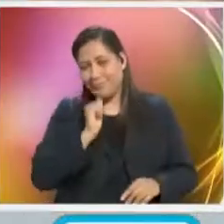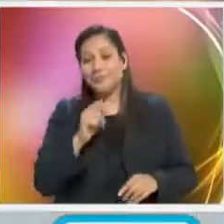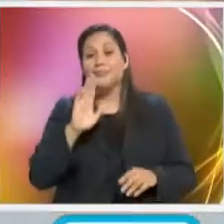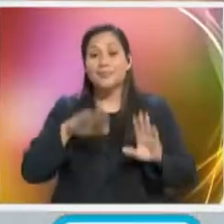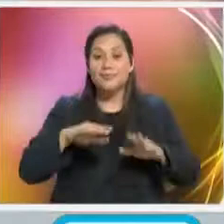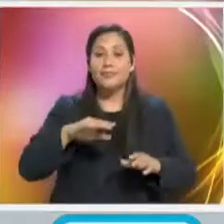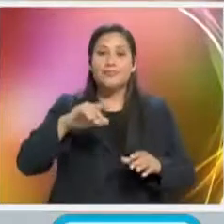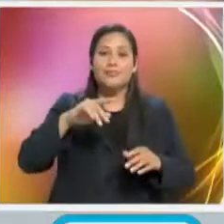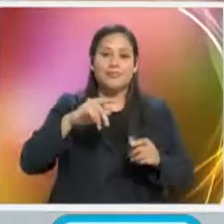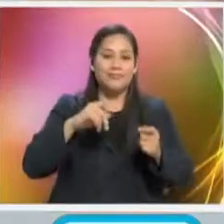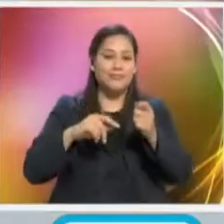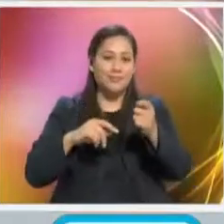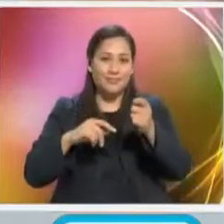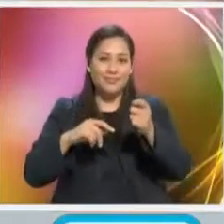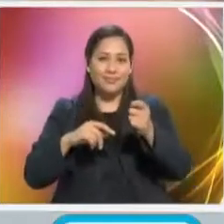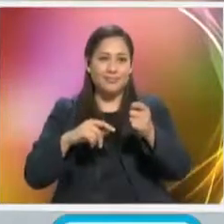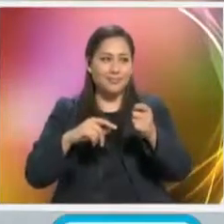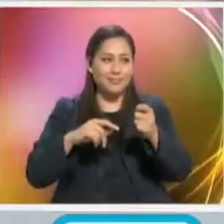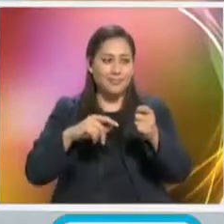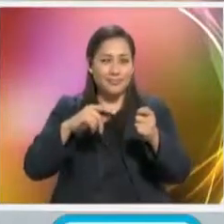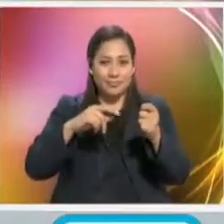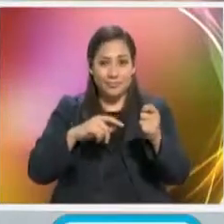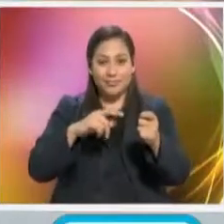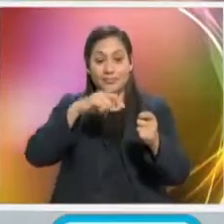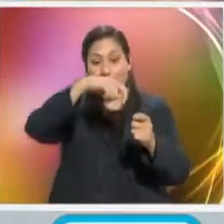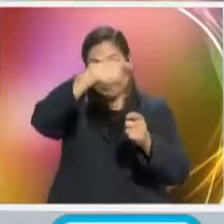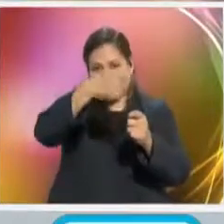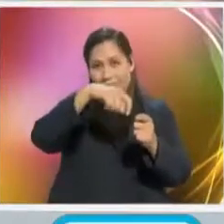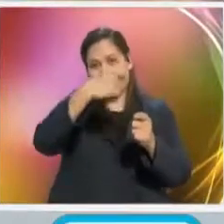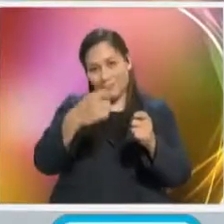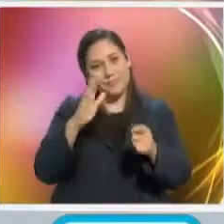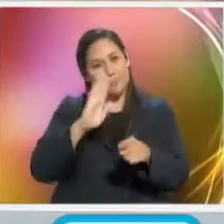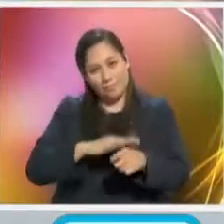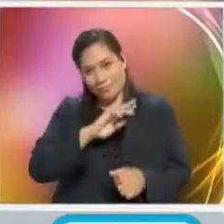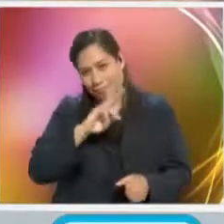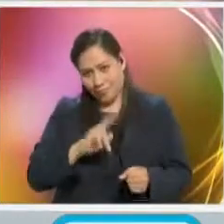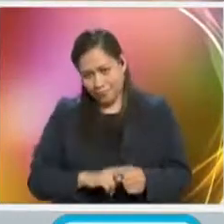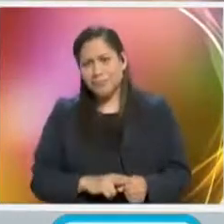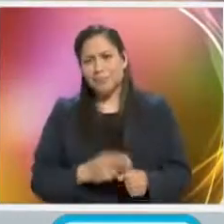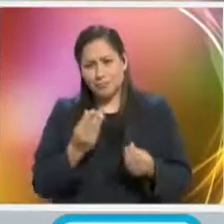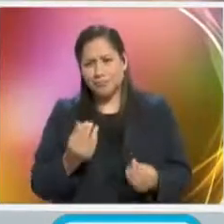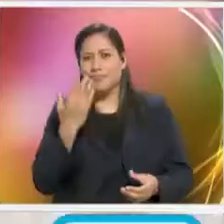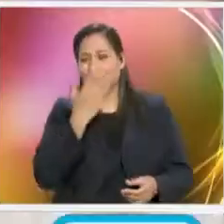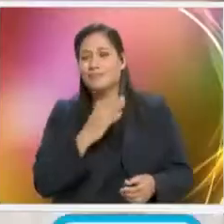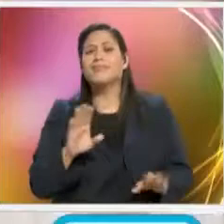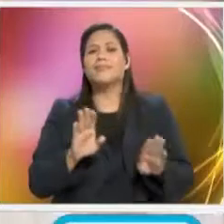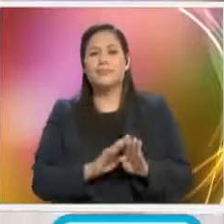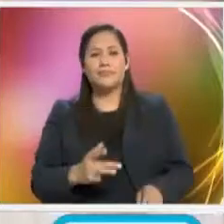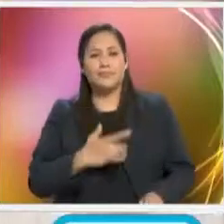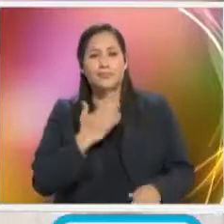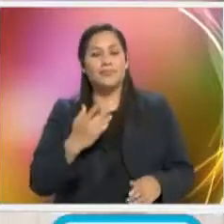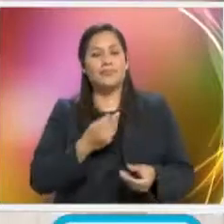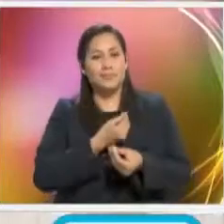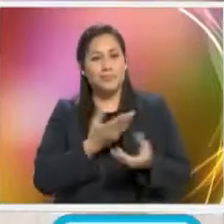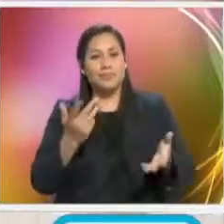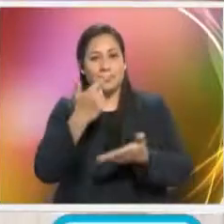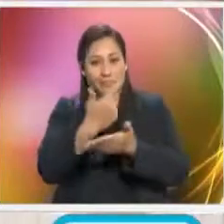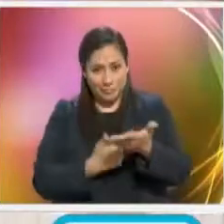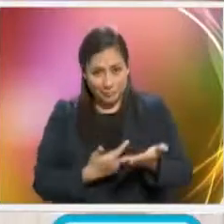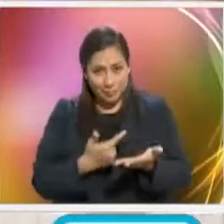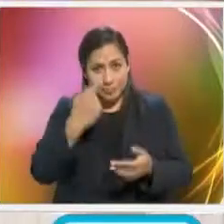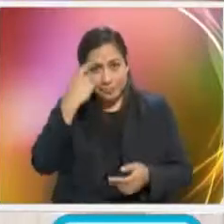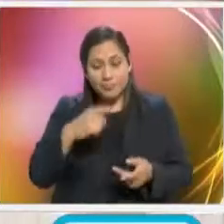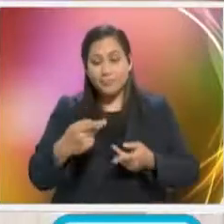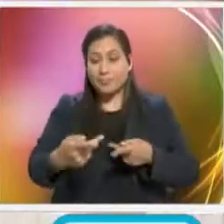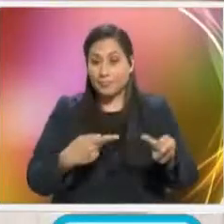las paletas, ¿no? Que las Claro, paletas cubiertas. claro. Pero eso es con plátano, pues mucho más natural y queda muy, muy rico. Bueno, ¿qué te parece si compartimos los ingredientes